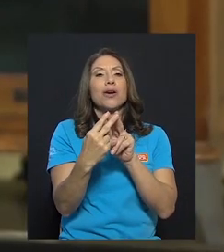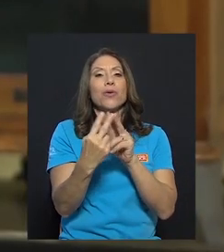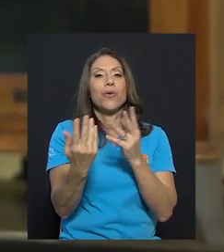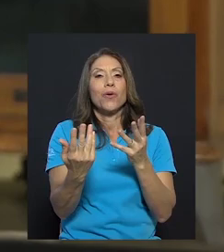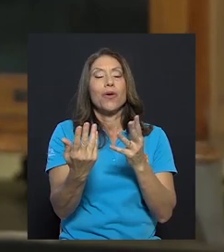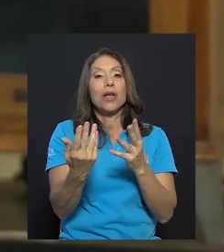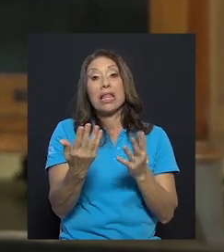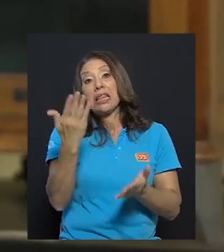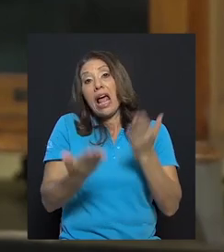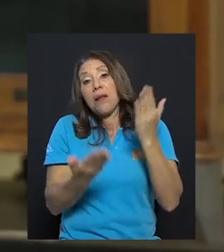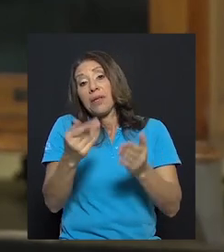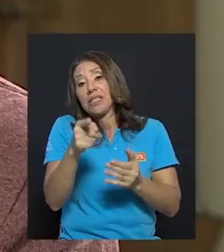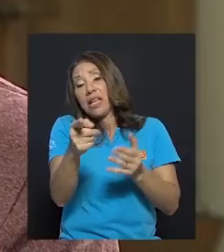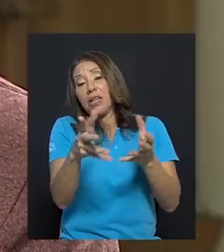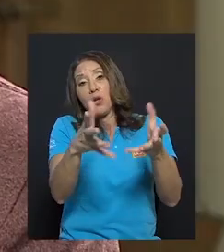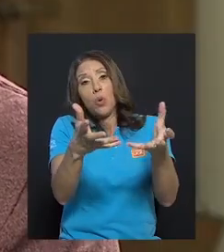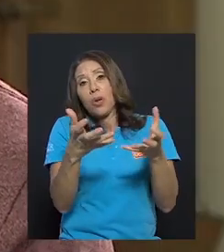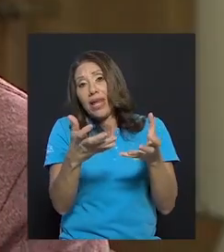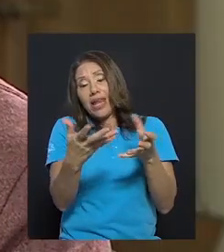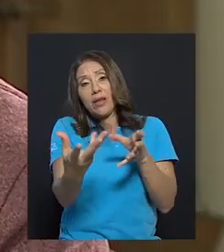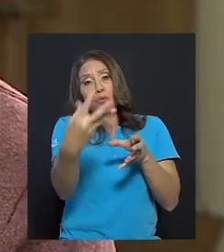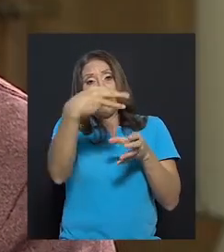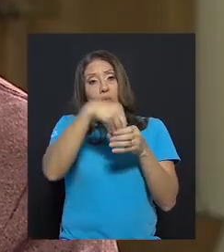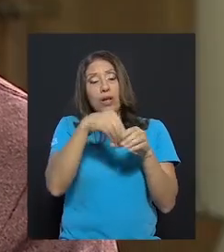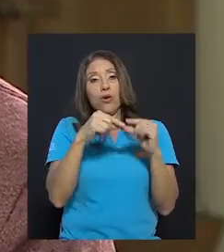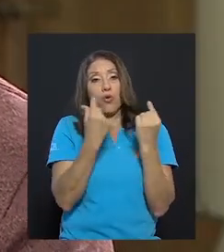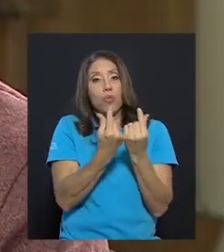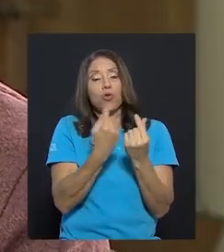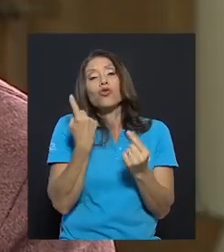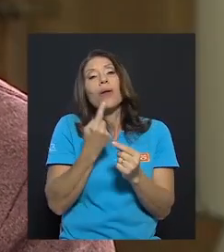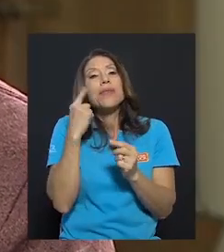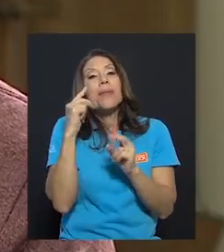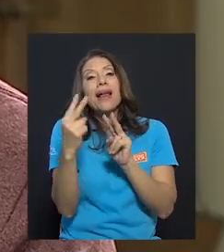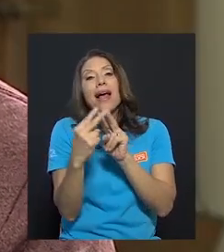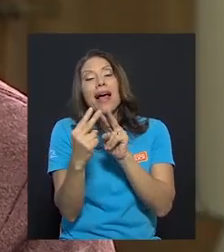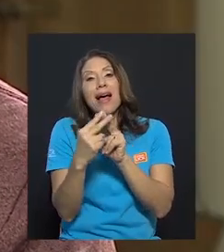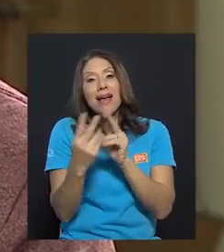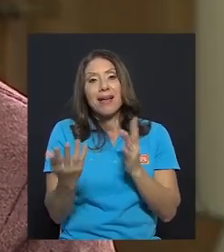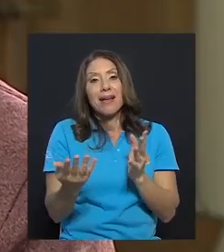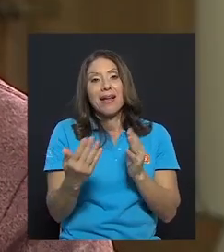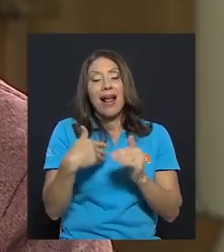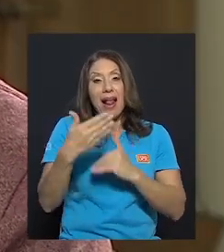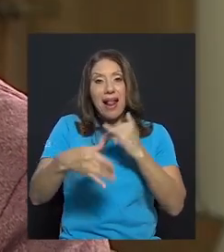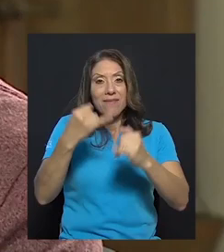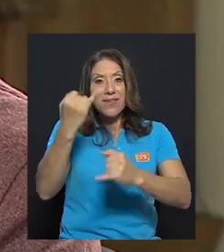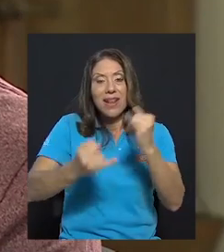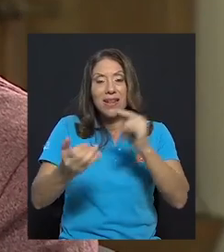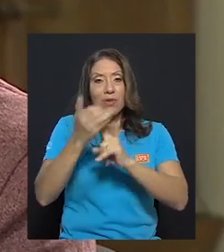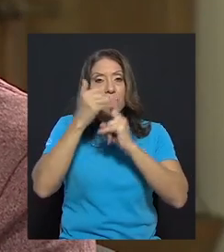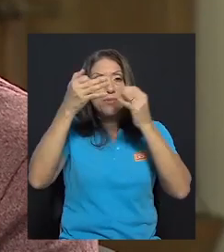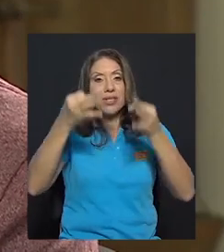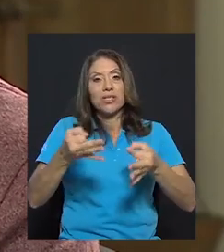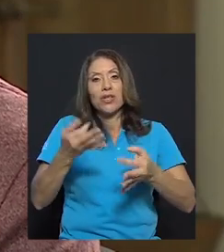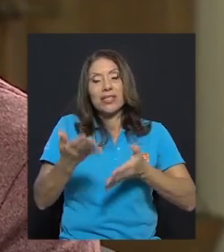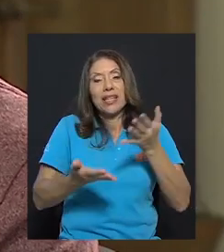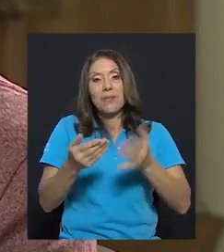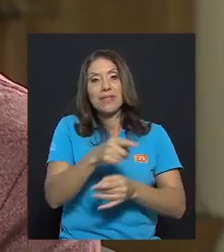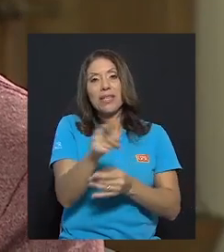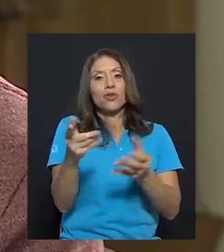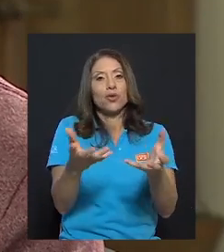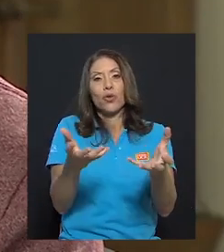no quiere ser incluida en ese grupo. O sea, al final tomamos decisiones y tal vez no queremos ser incluidos en ese grupo. Pero sí que